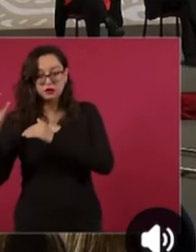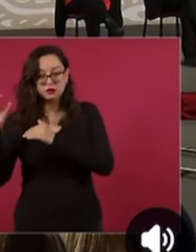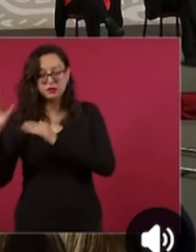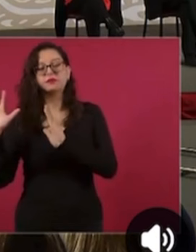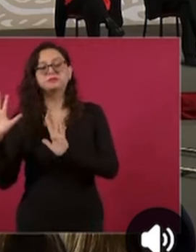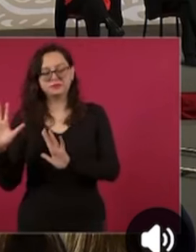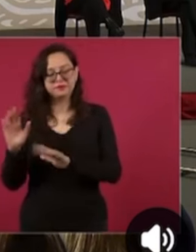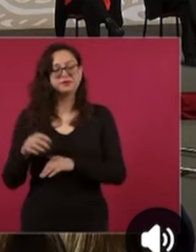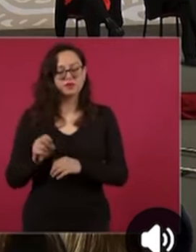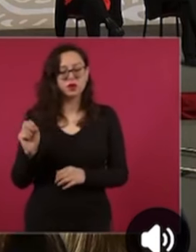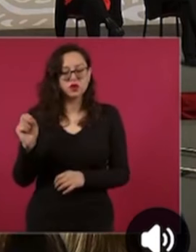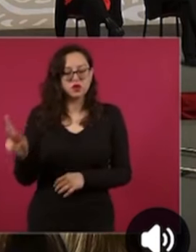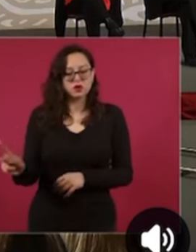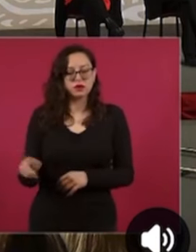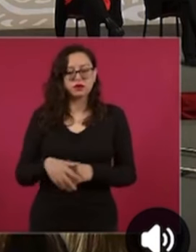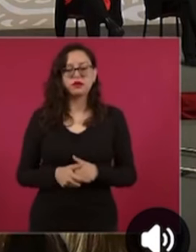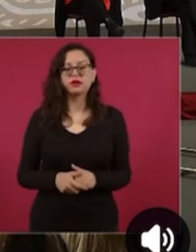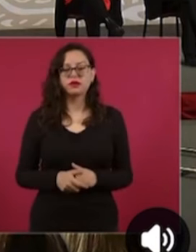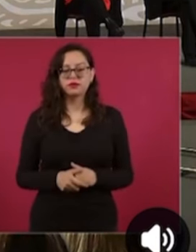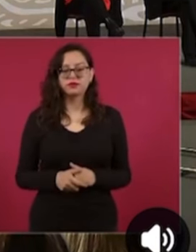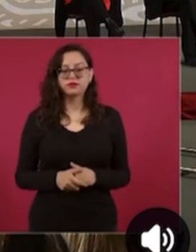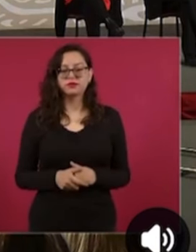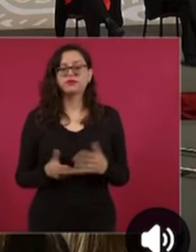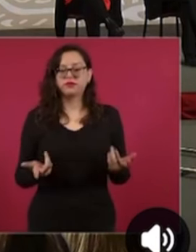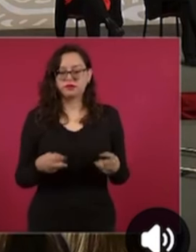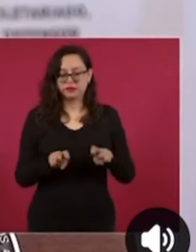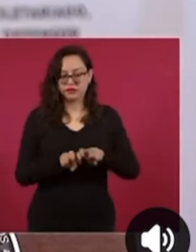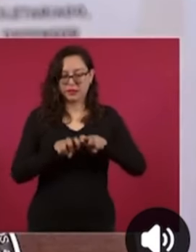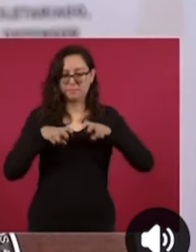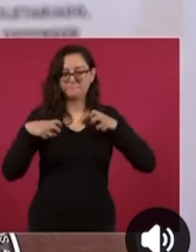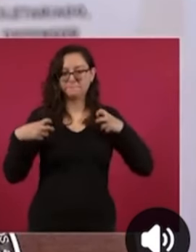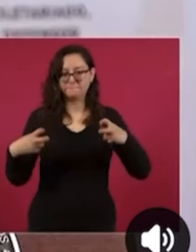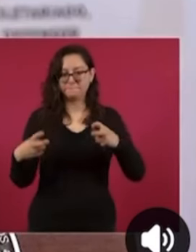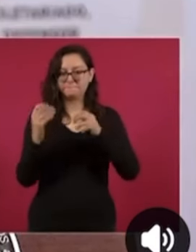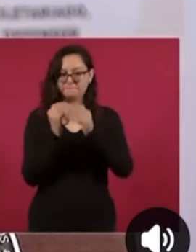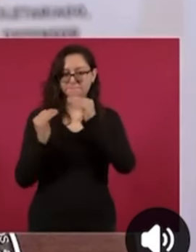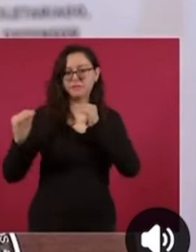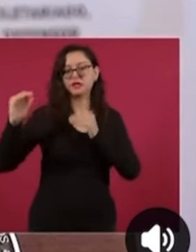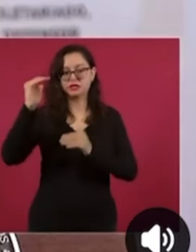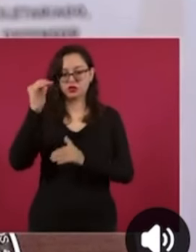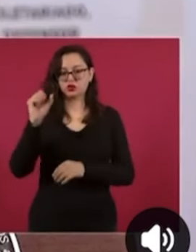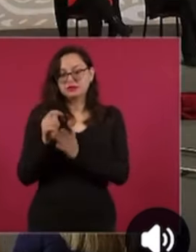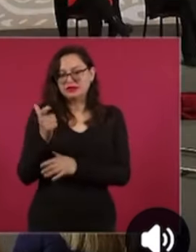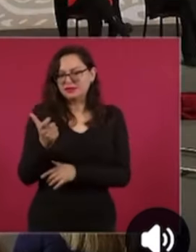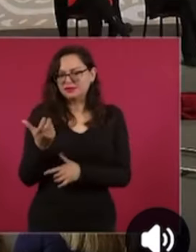Miren, vamos a decirles cuánto gana un ministro de la Corte. En total,